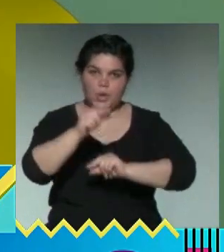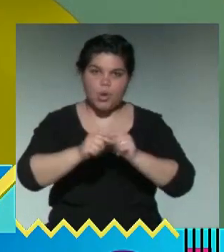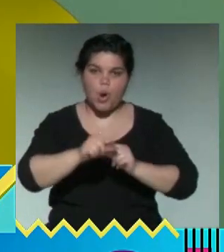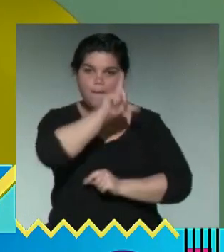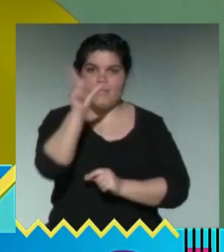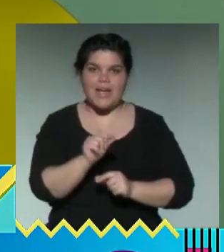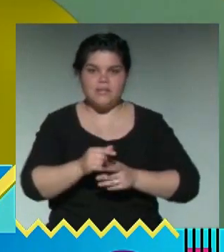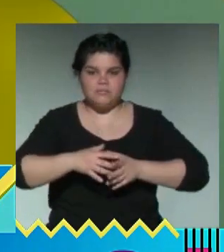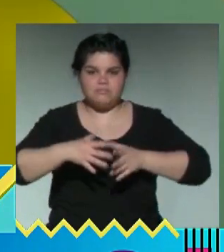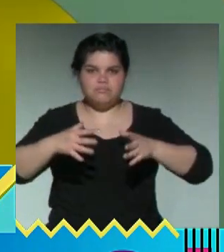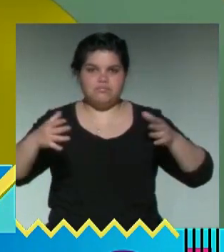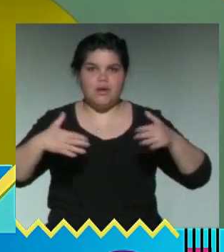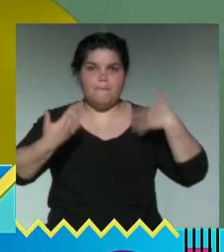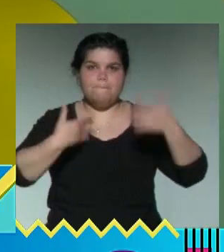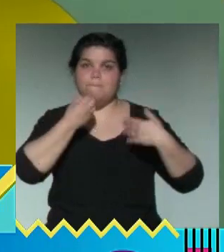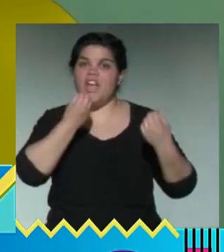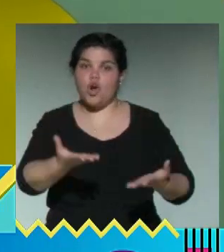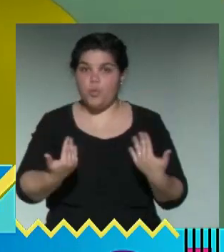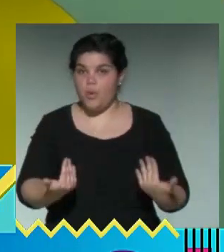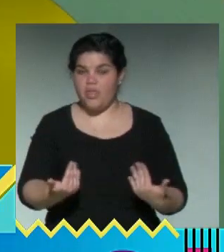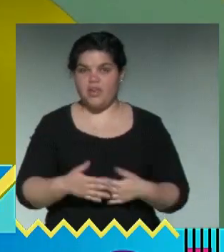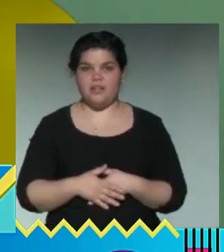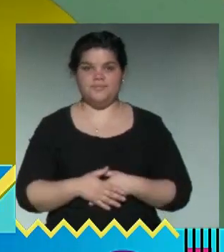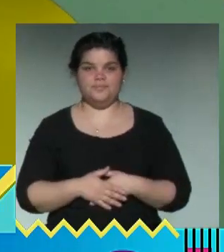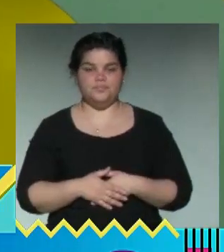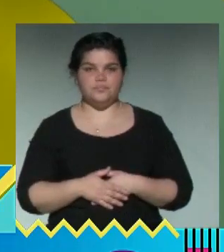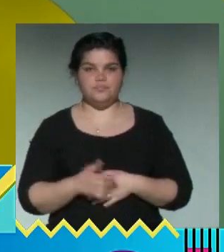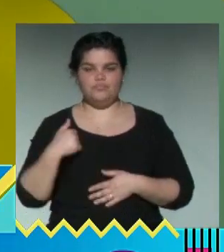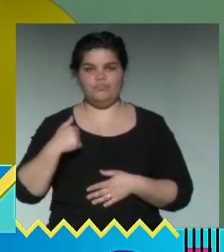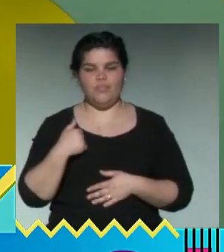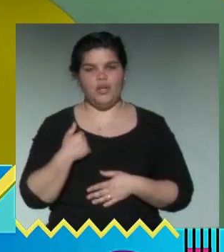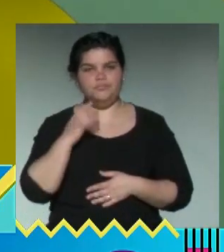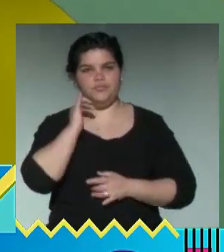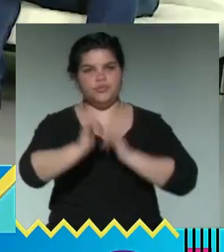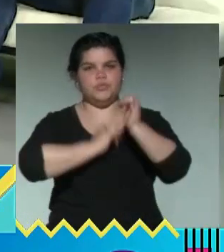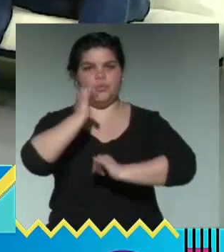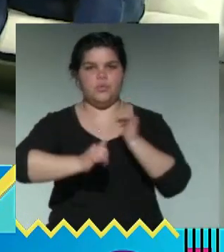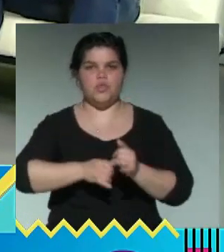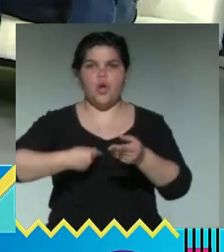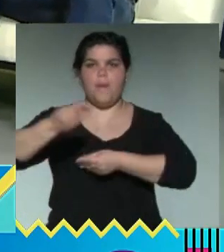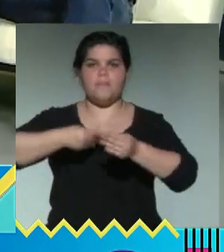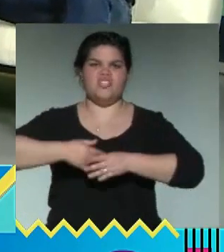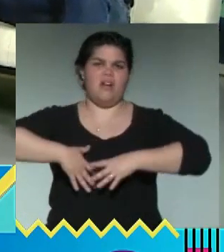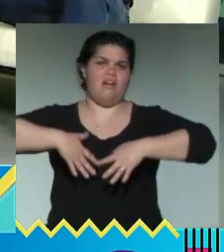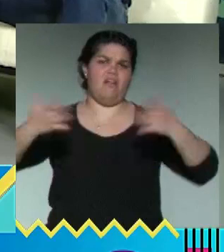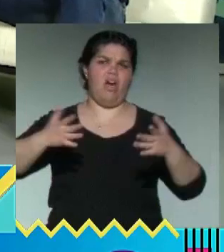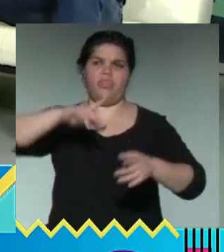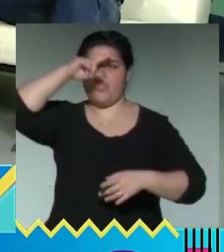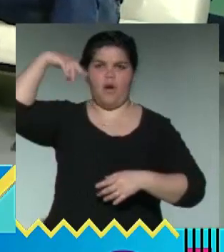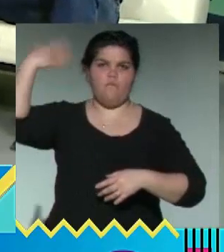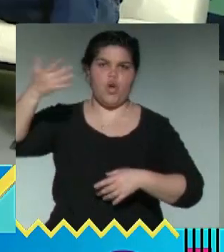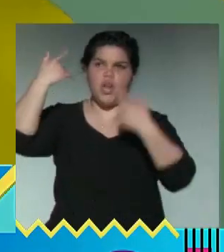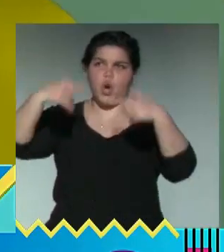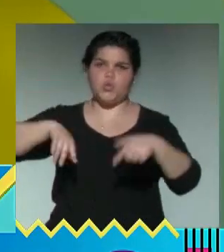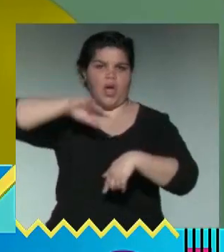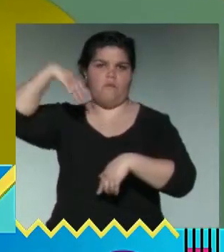trata. No de yo por lo menos no lo visualizo a partir de grandes multinacionales o productos importados que llegan